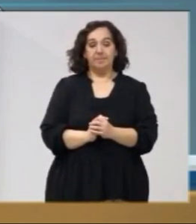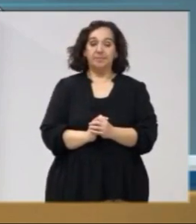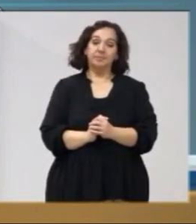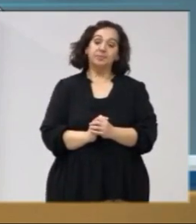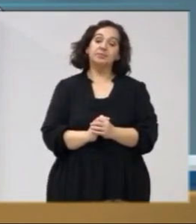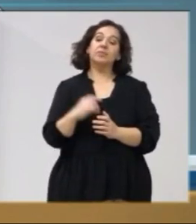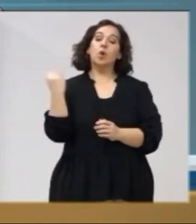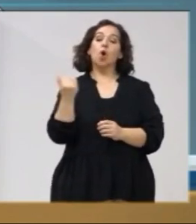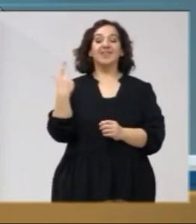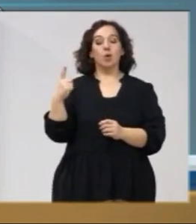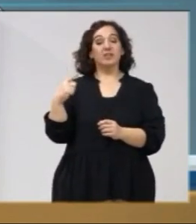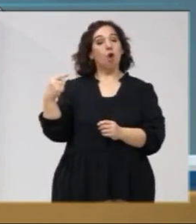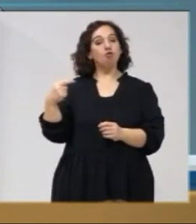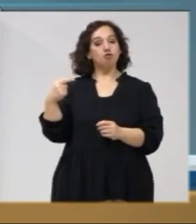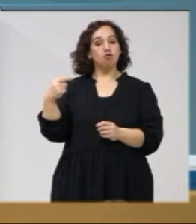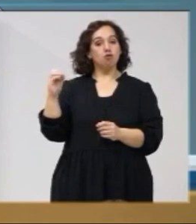José Luis Gochicoa